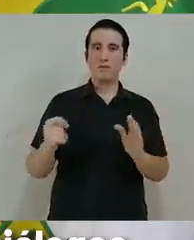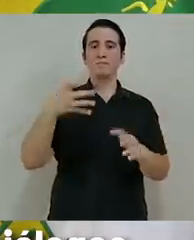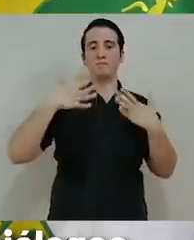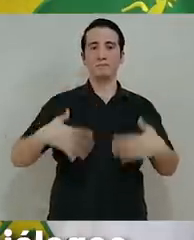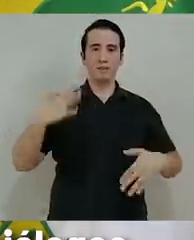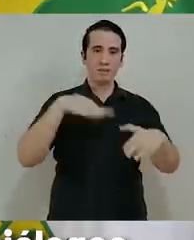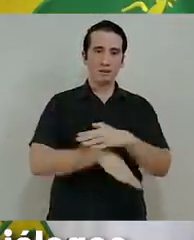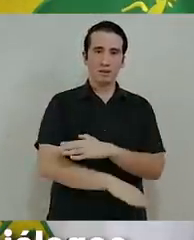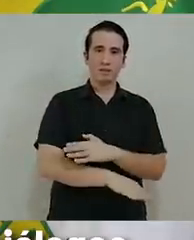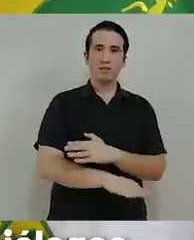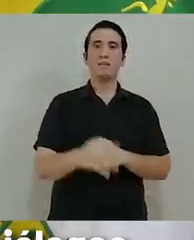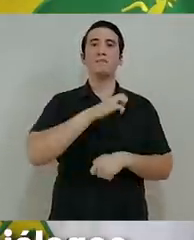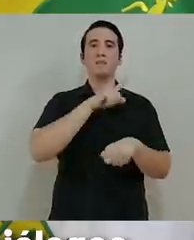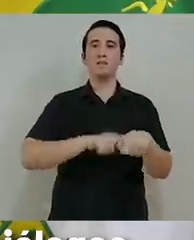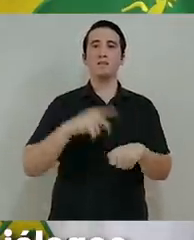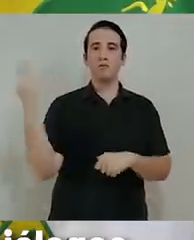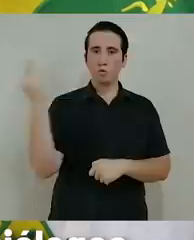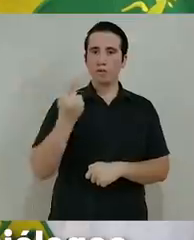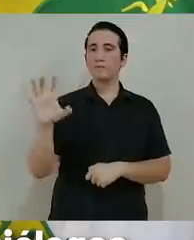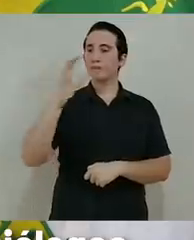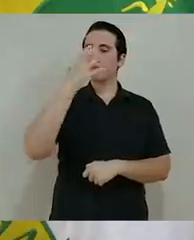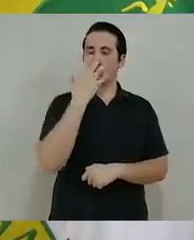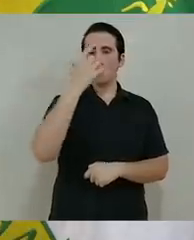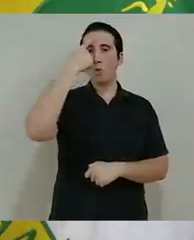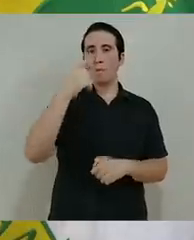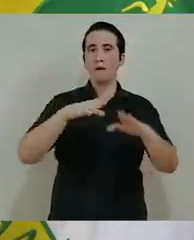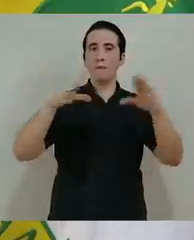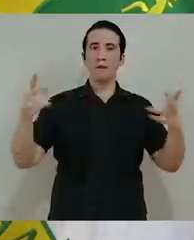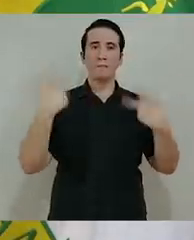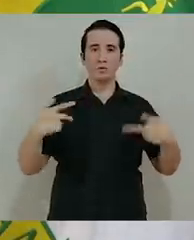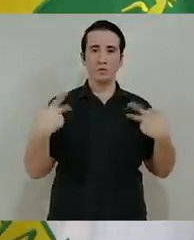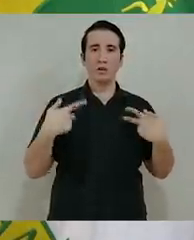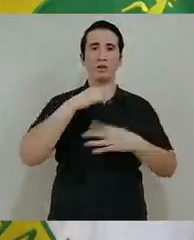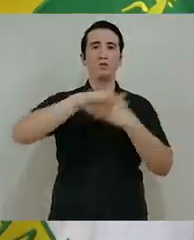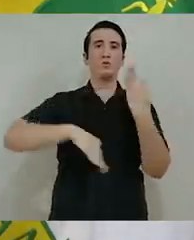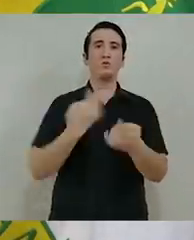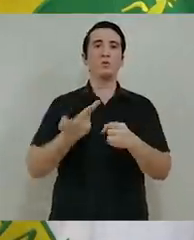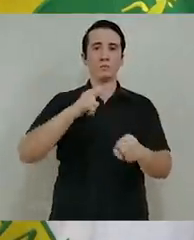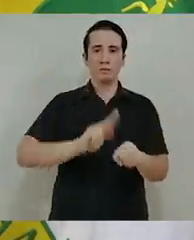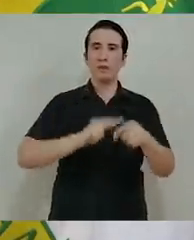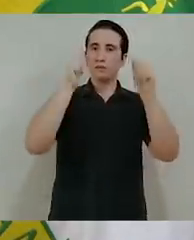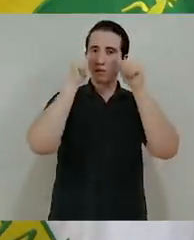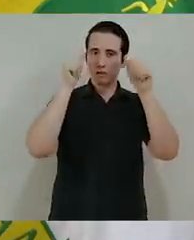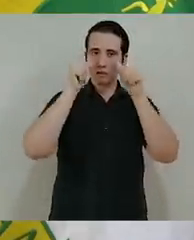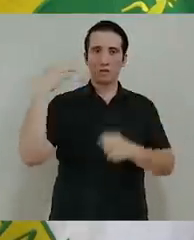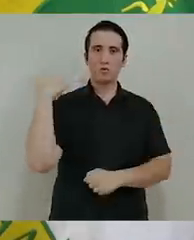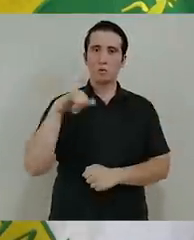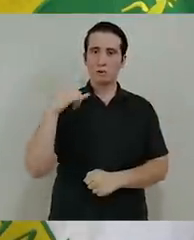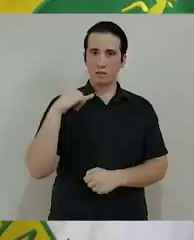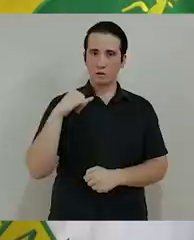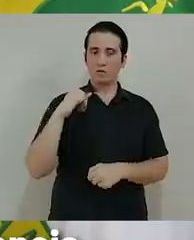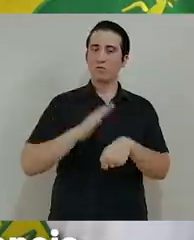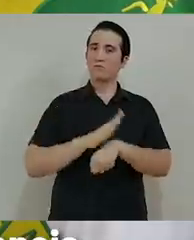intensiva, internistas, especialistas en urgencias y anestesiólogos, para ampliar el personal disponible en todos nuestros hospitales y que atiendan